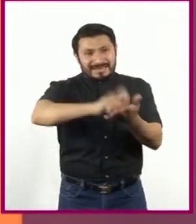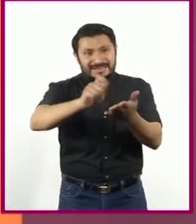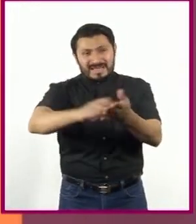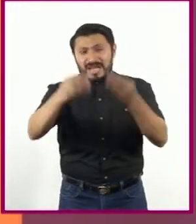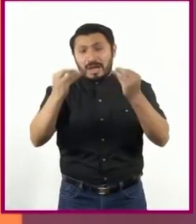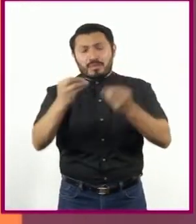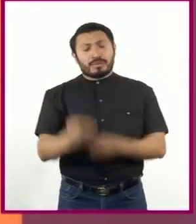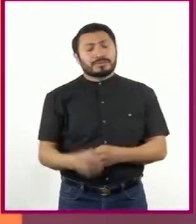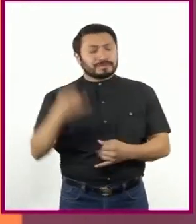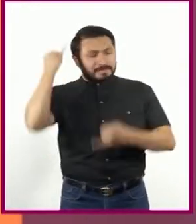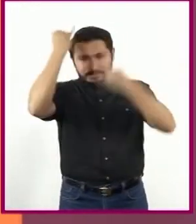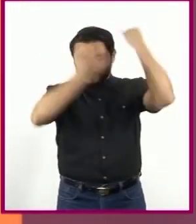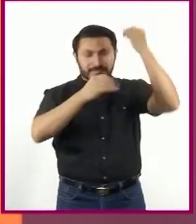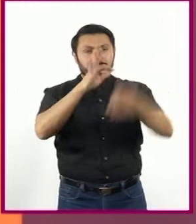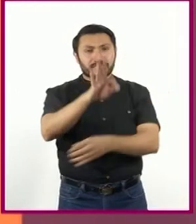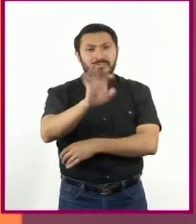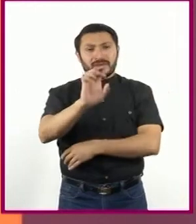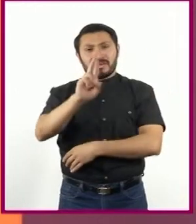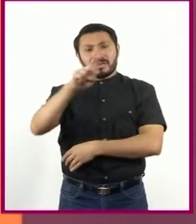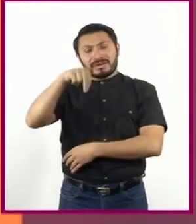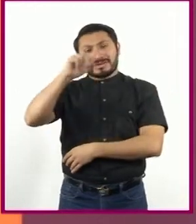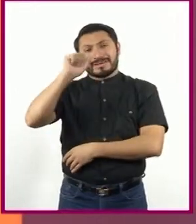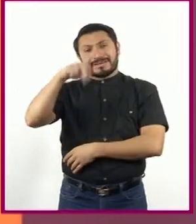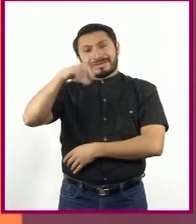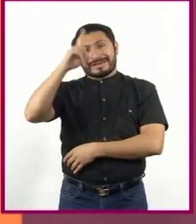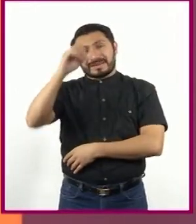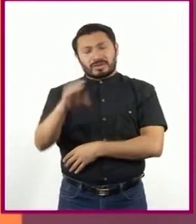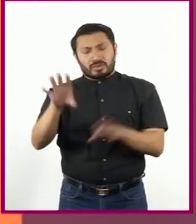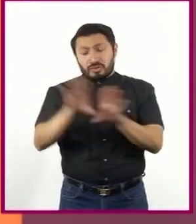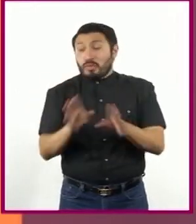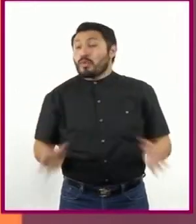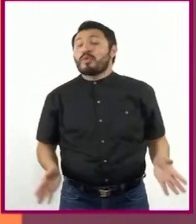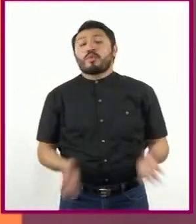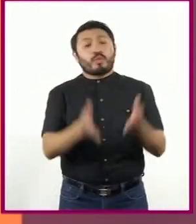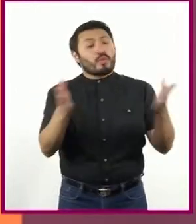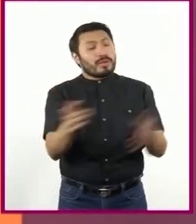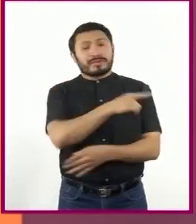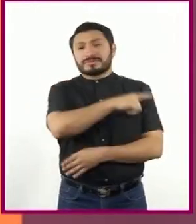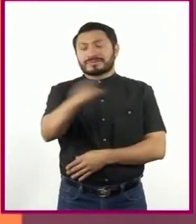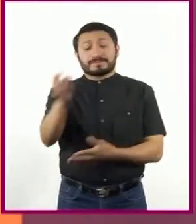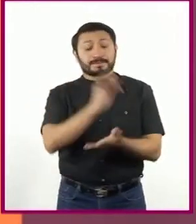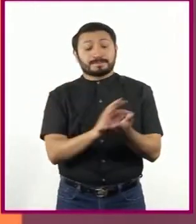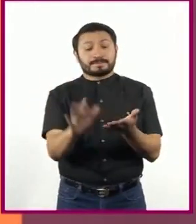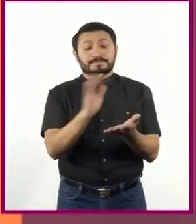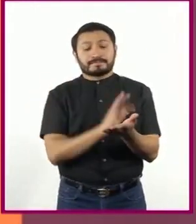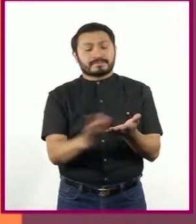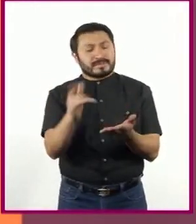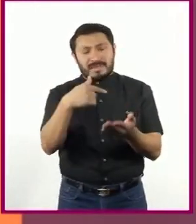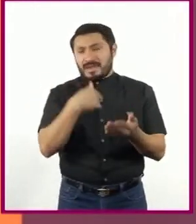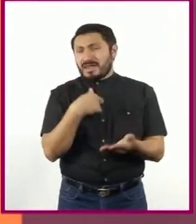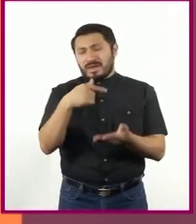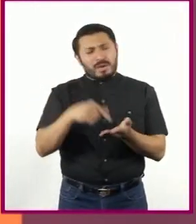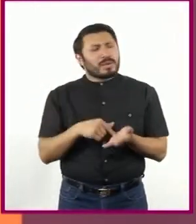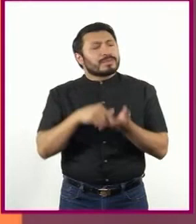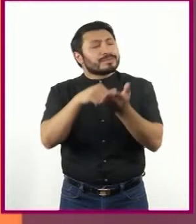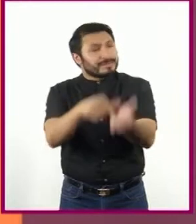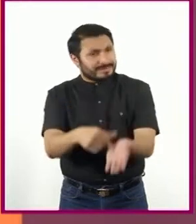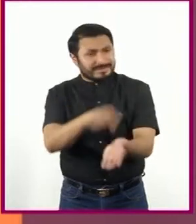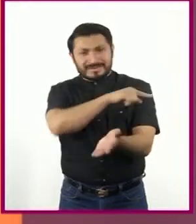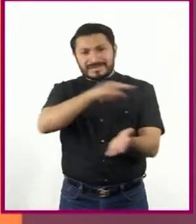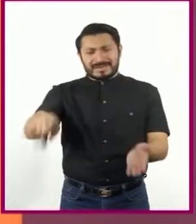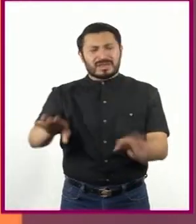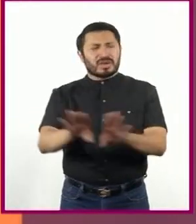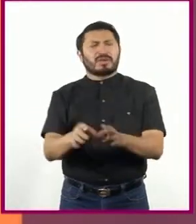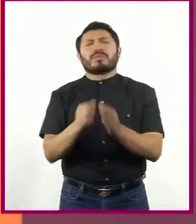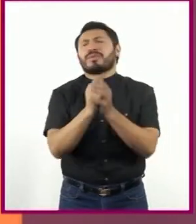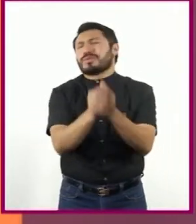el ficticio Fernando exaltaba el ánimo de los interlocutores a quienes, encomendados a la providencia,